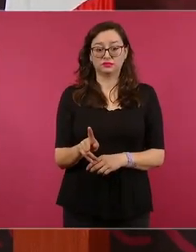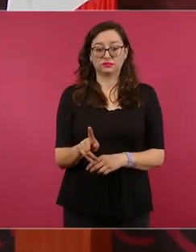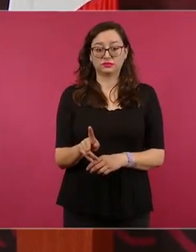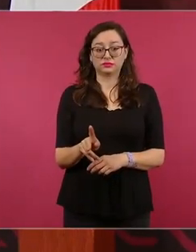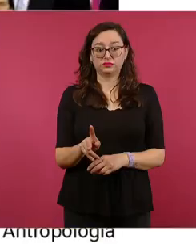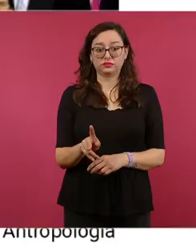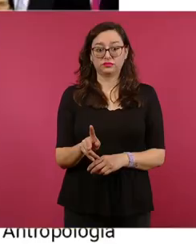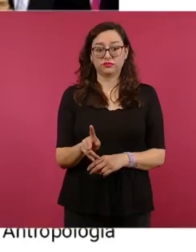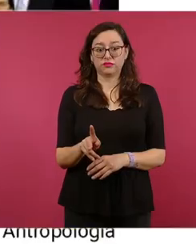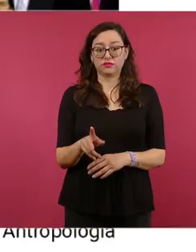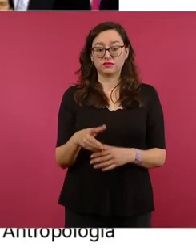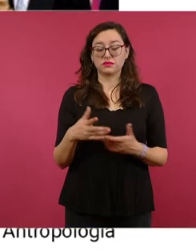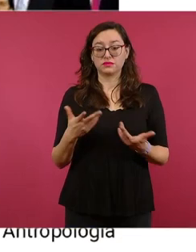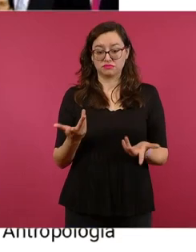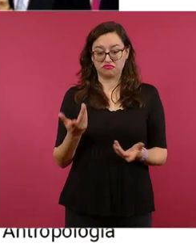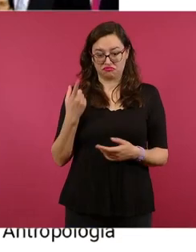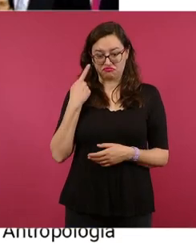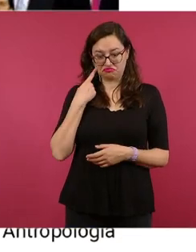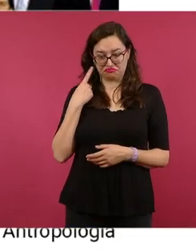el héroe